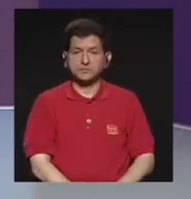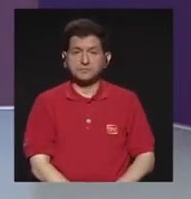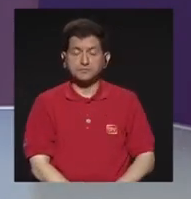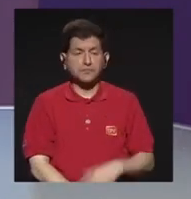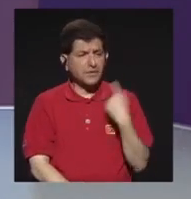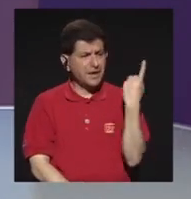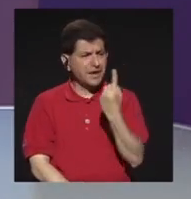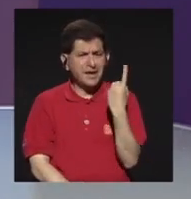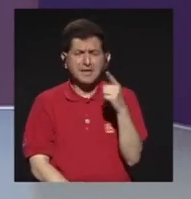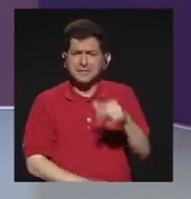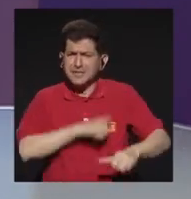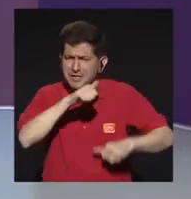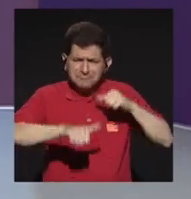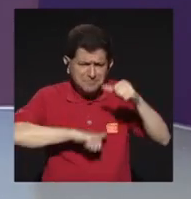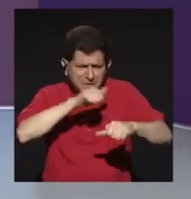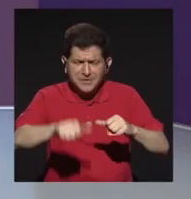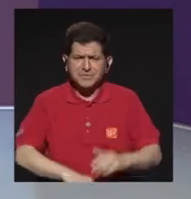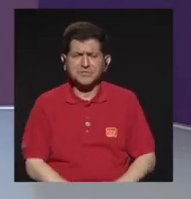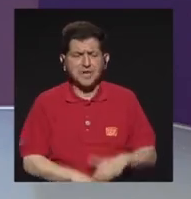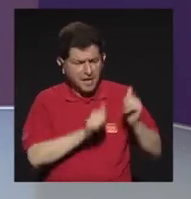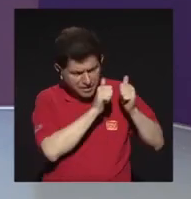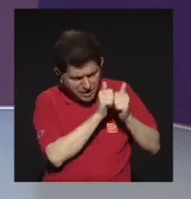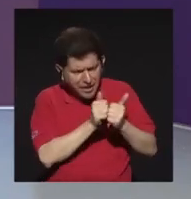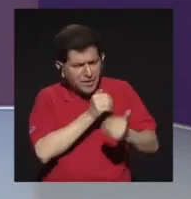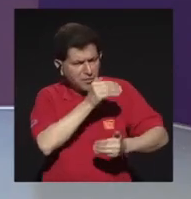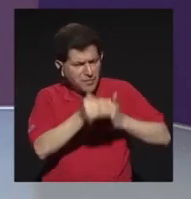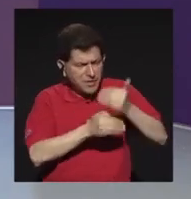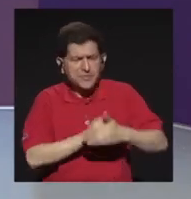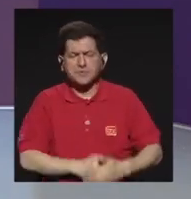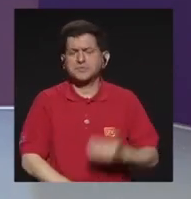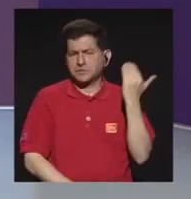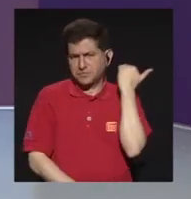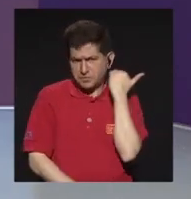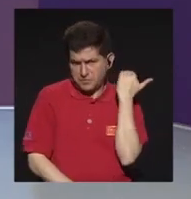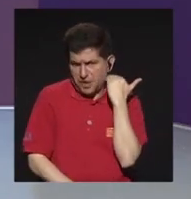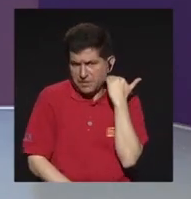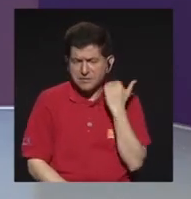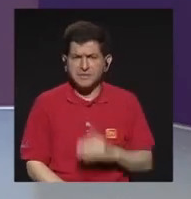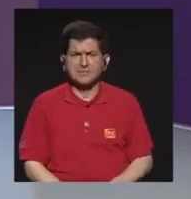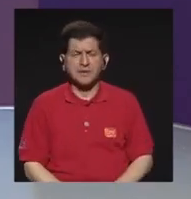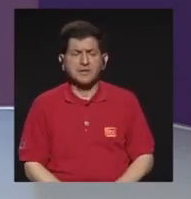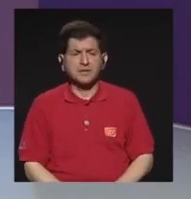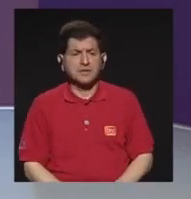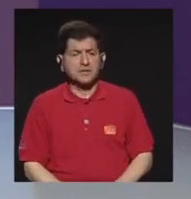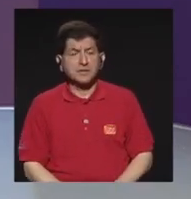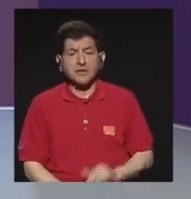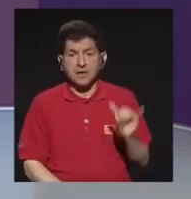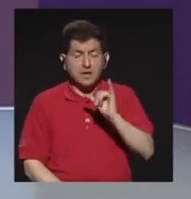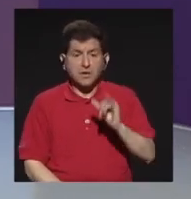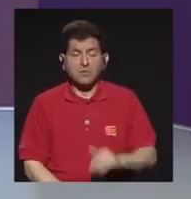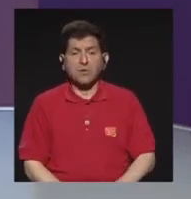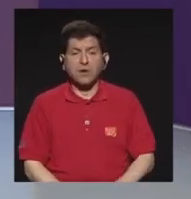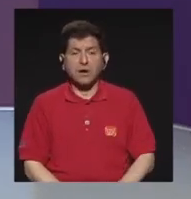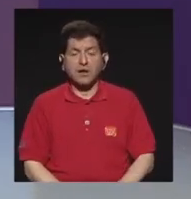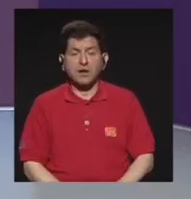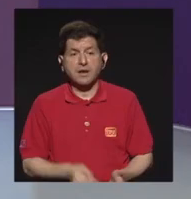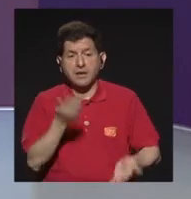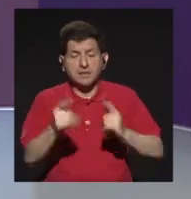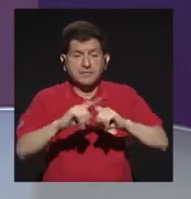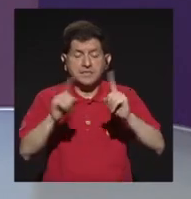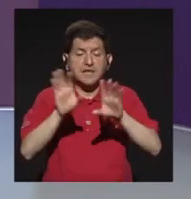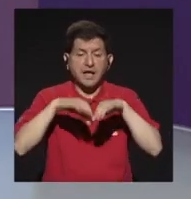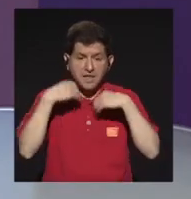siempre están en la lucha que están en el acompañamiento de las víctimas que están mandando a amicus curie a